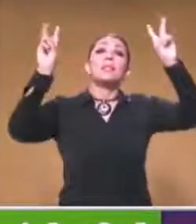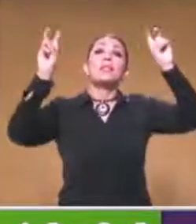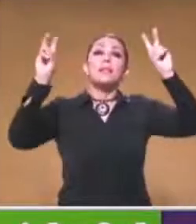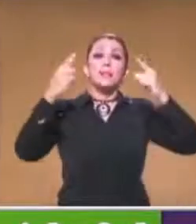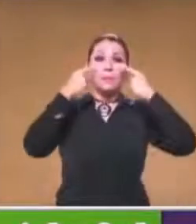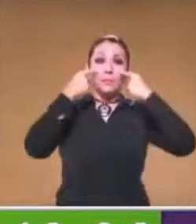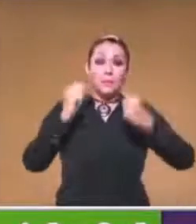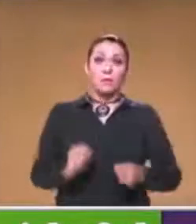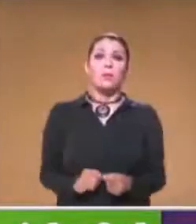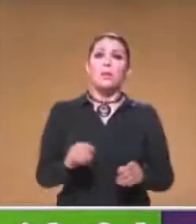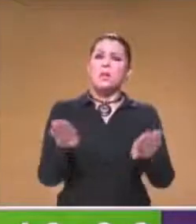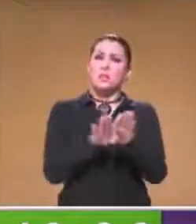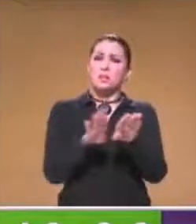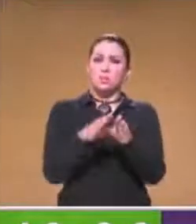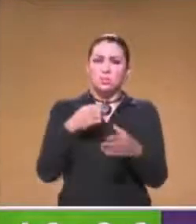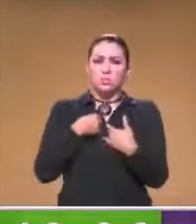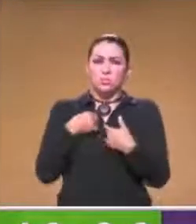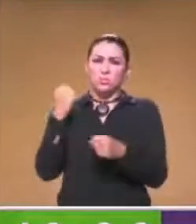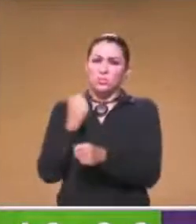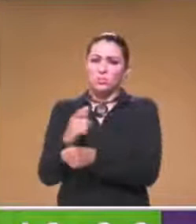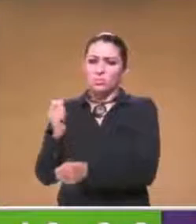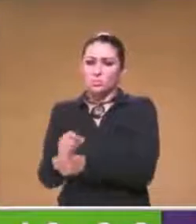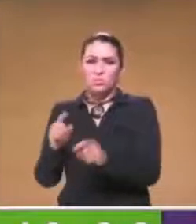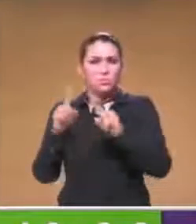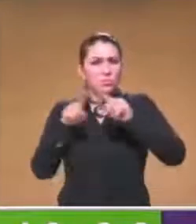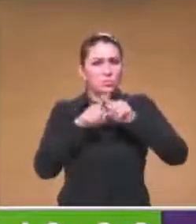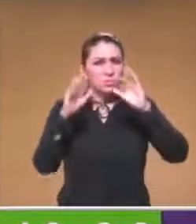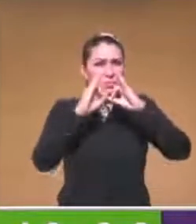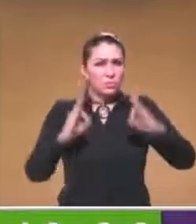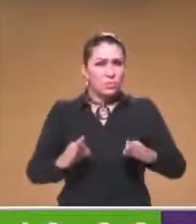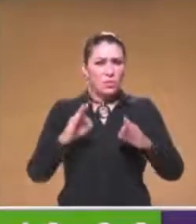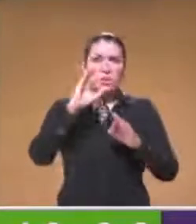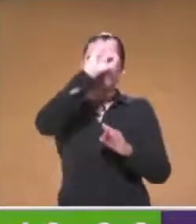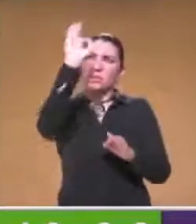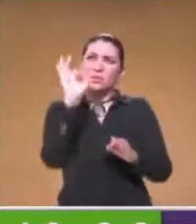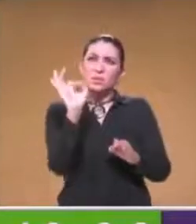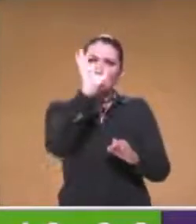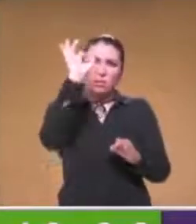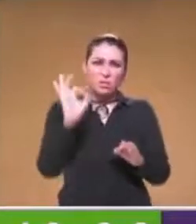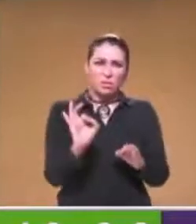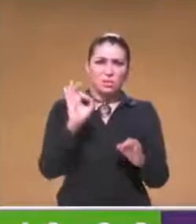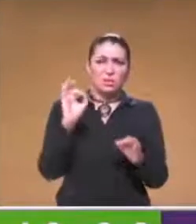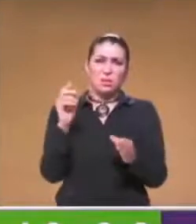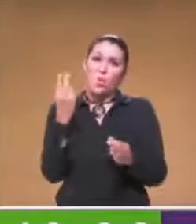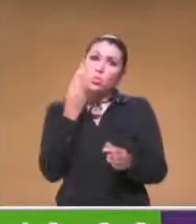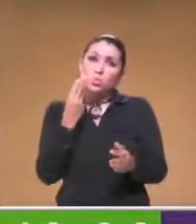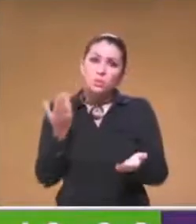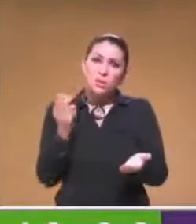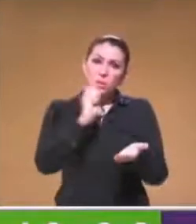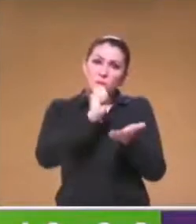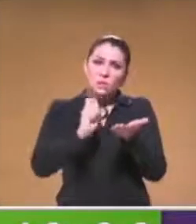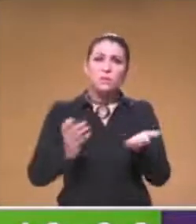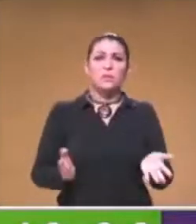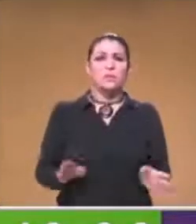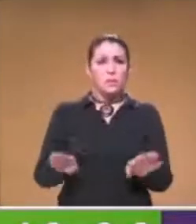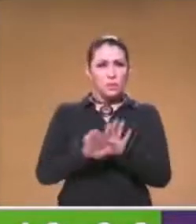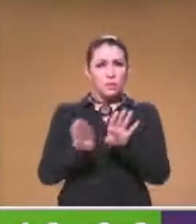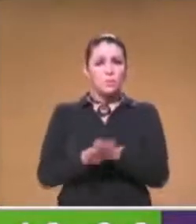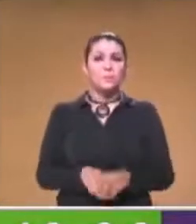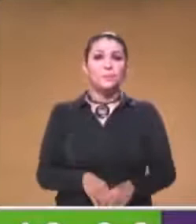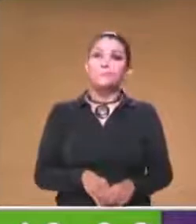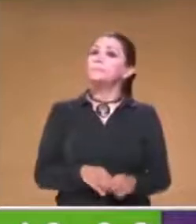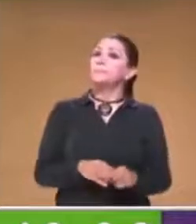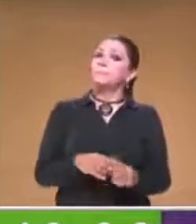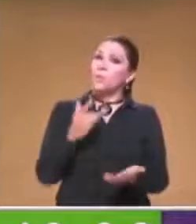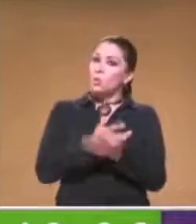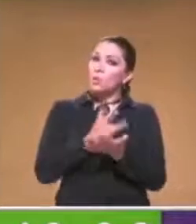saber cómo identificar las distintas formas de escribir un porcentaje, porque un porcentaje no nada más lo puedo escribir con el símbolo de por